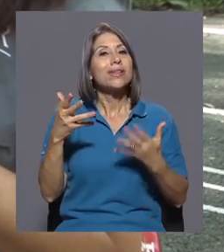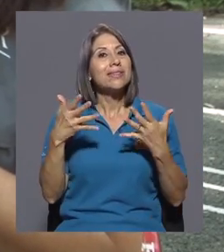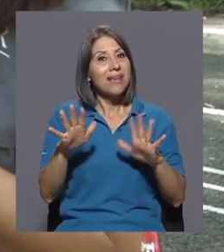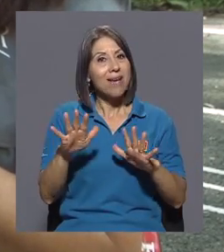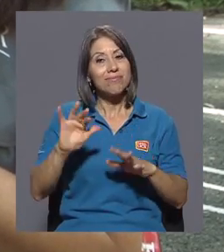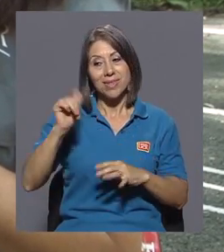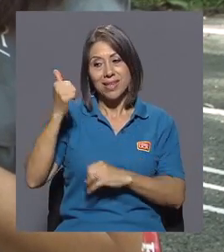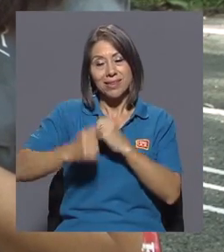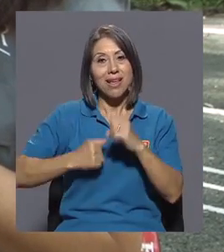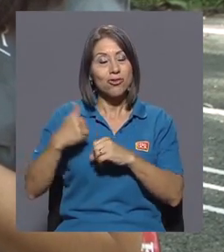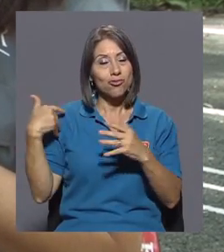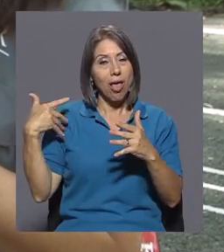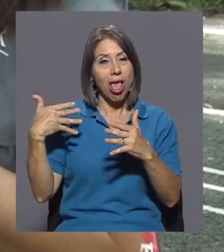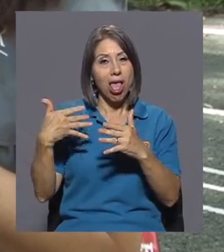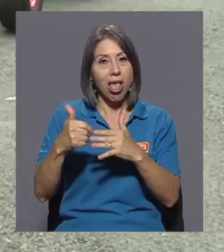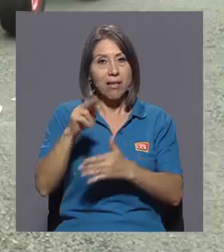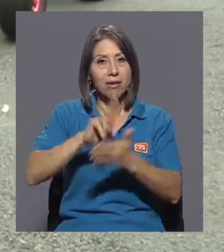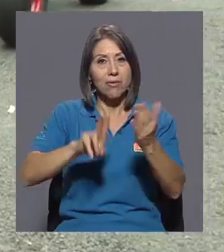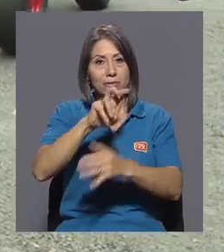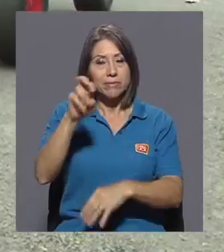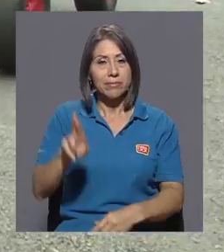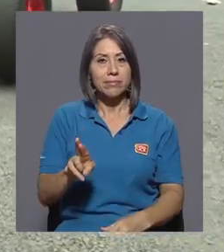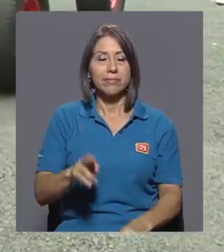años de estar ejecutando en la Universidad de Costa Rica.